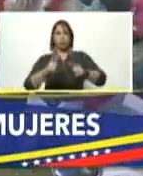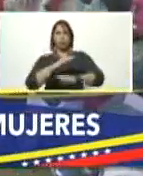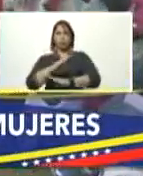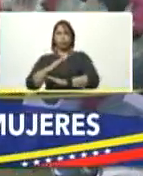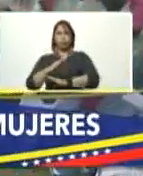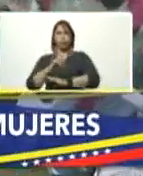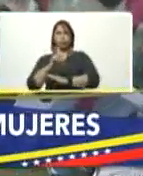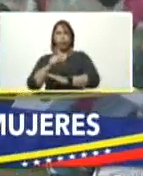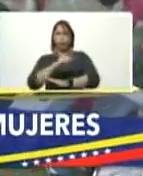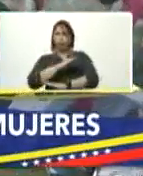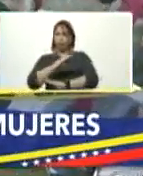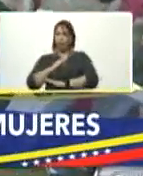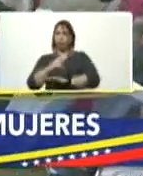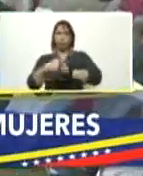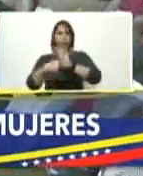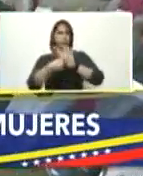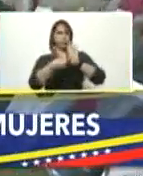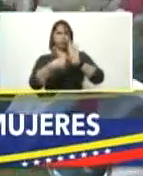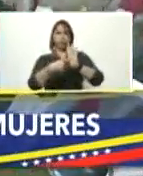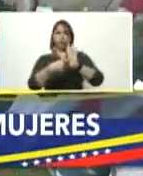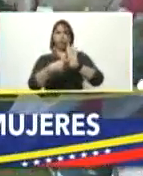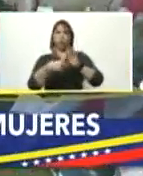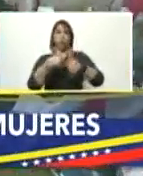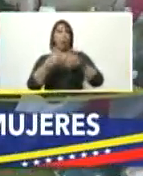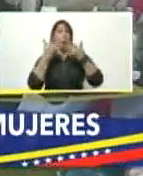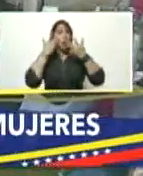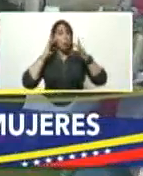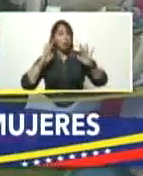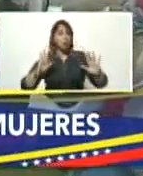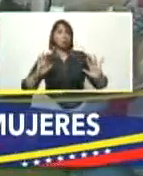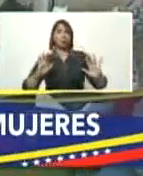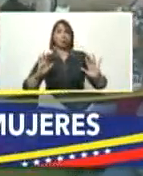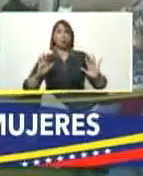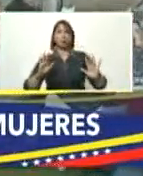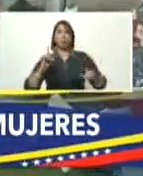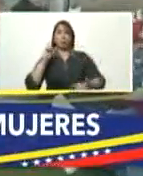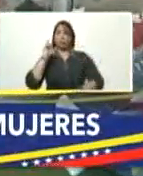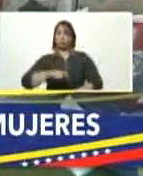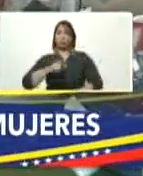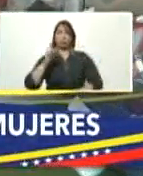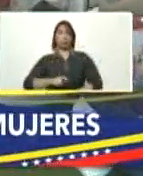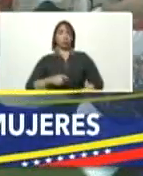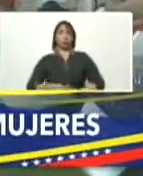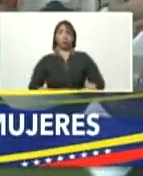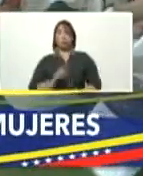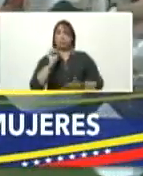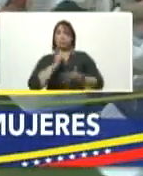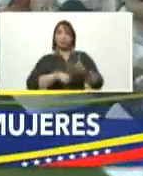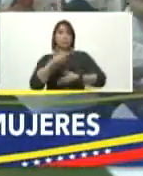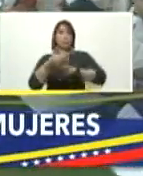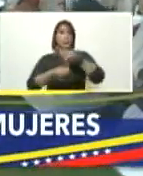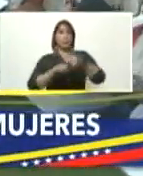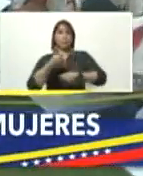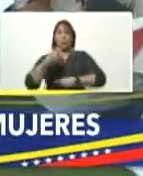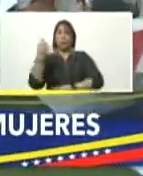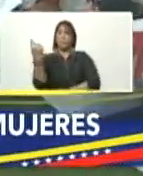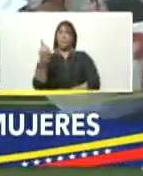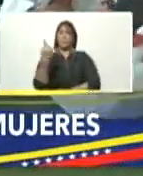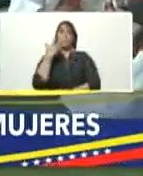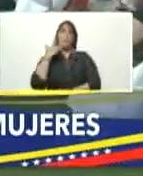y de castigos ejemplares en los casos que así amerite, sin que haya privilegio